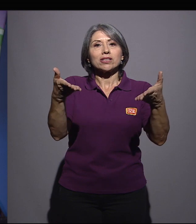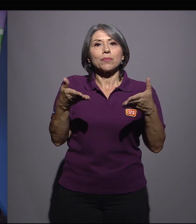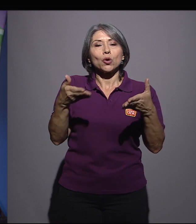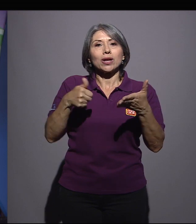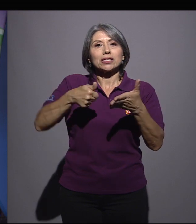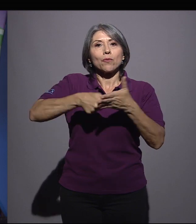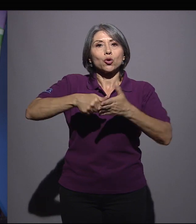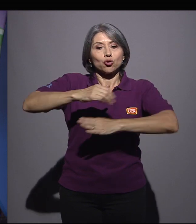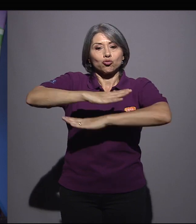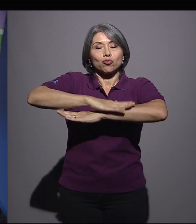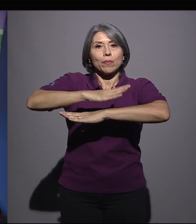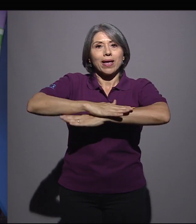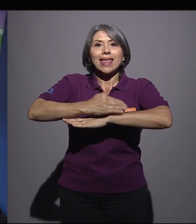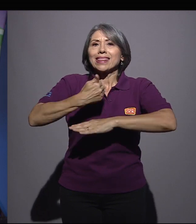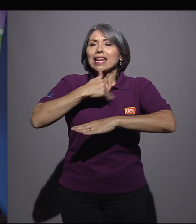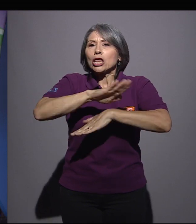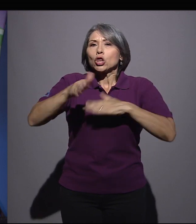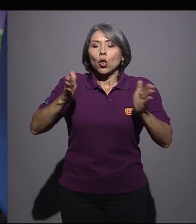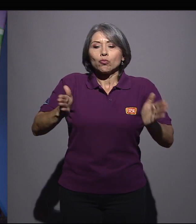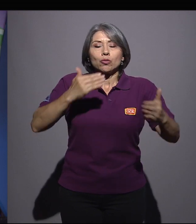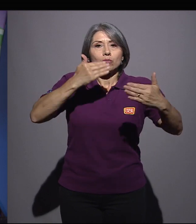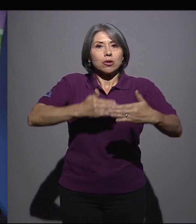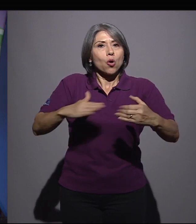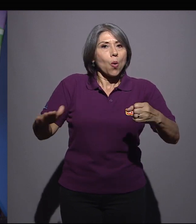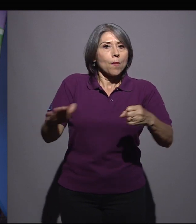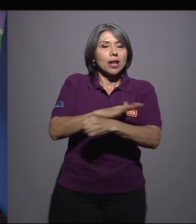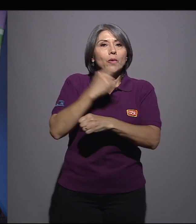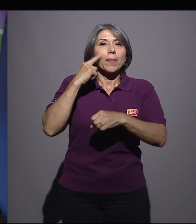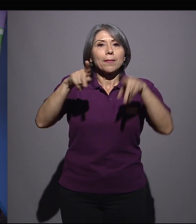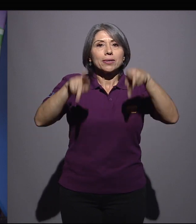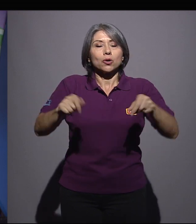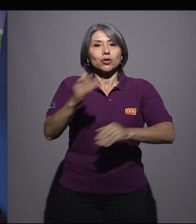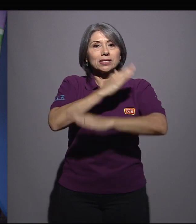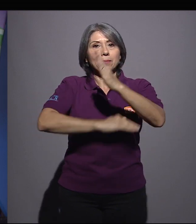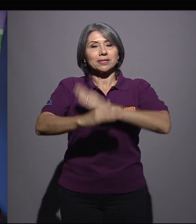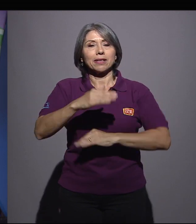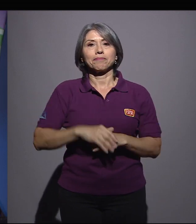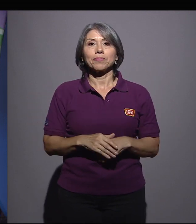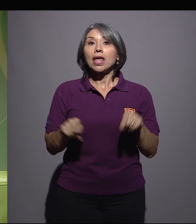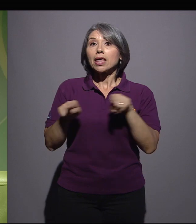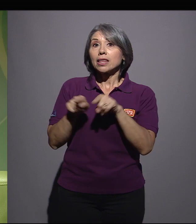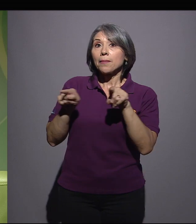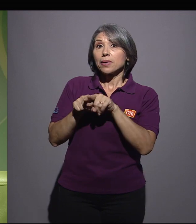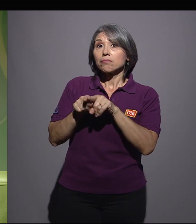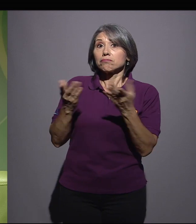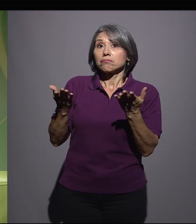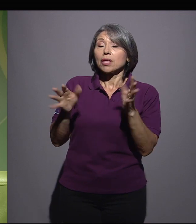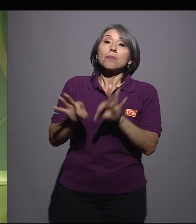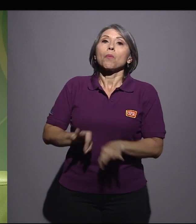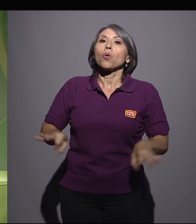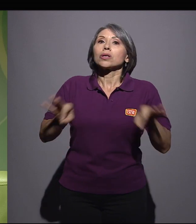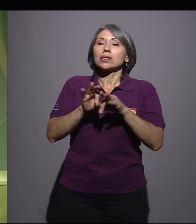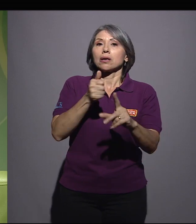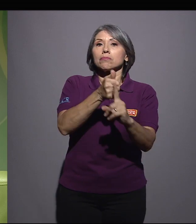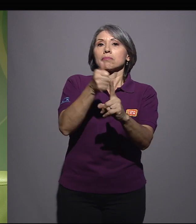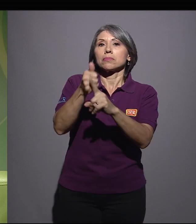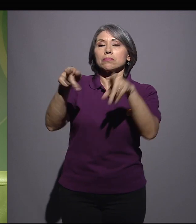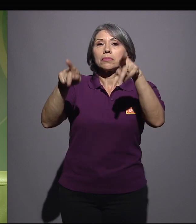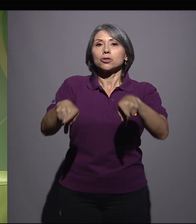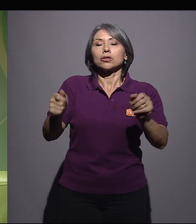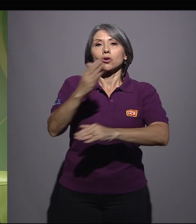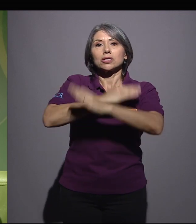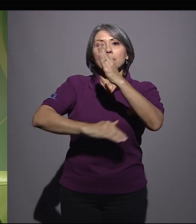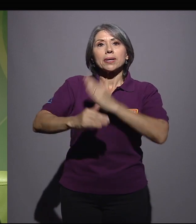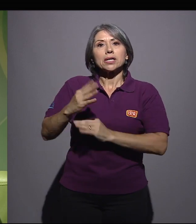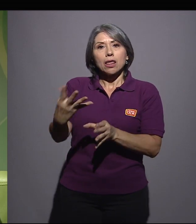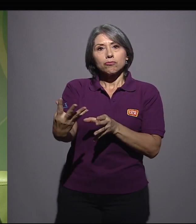producto de apoyo disponible para el uso de personas con alguna discapacidad. Y también la importancia de involucrar a las personas con discapacidad en el proceso, no